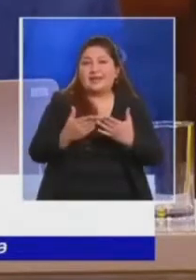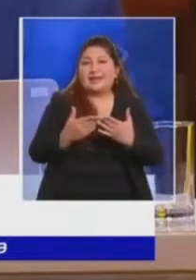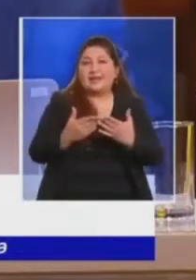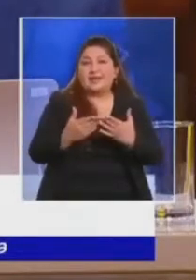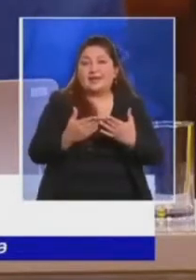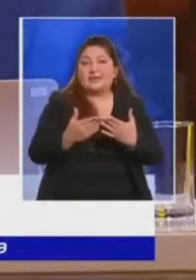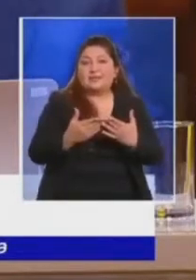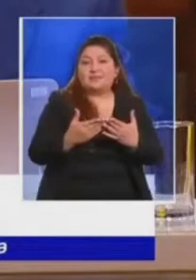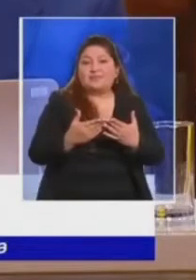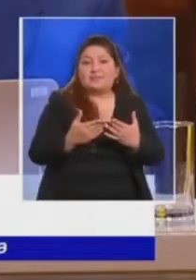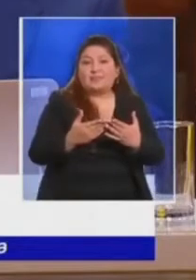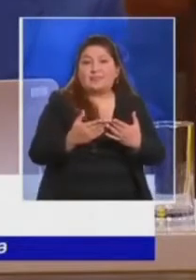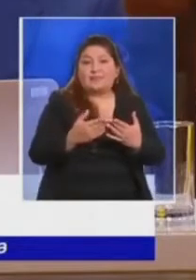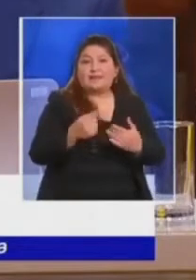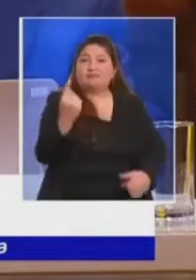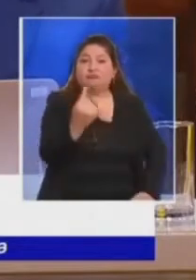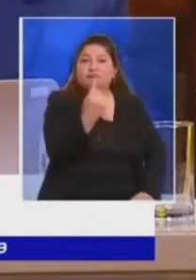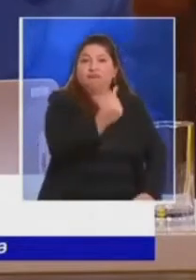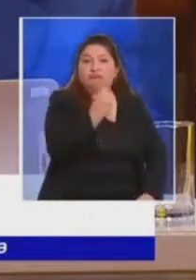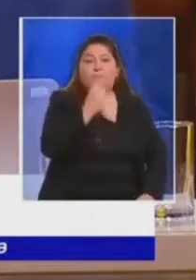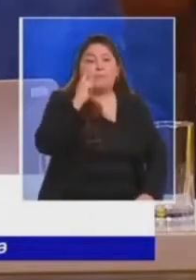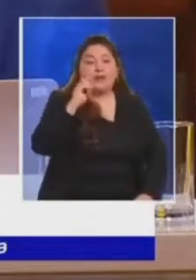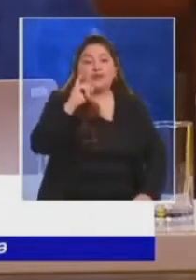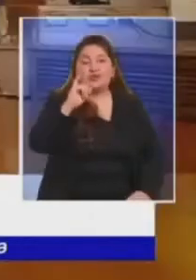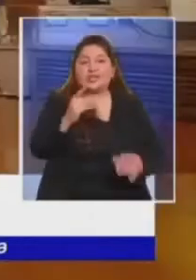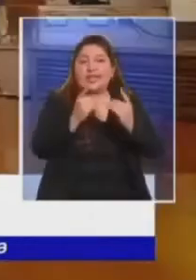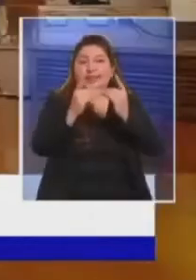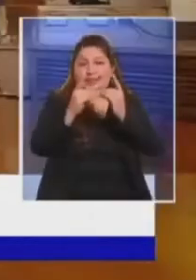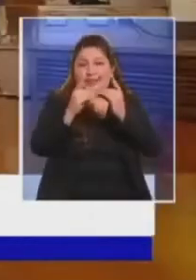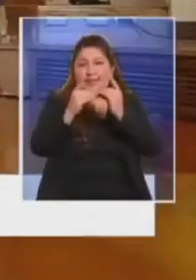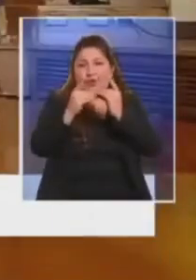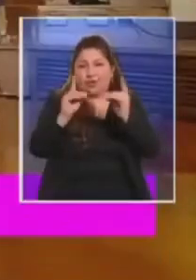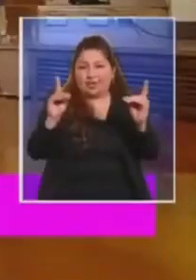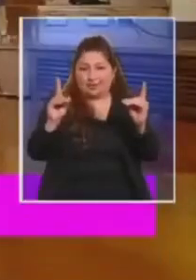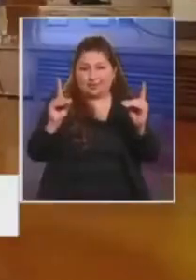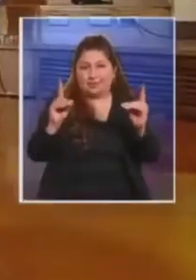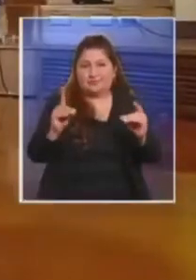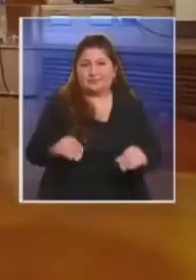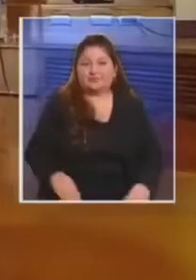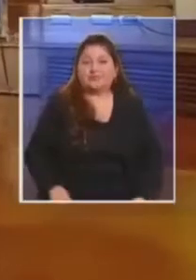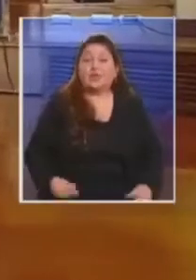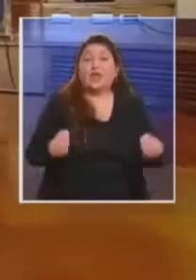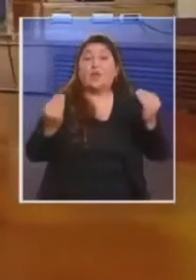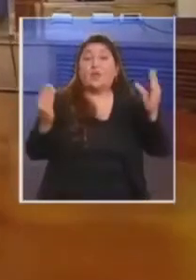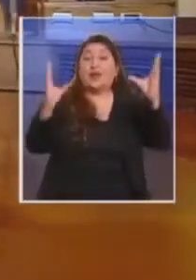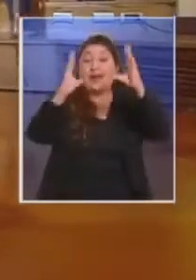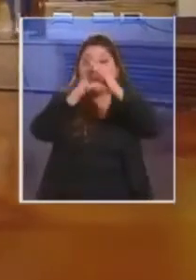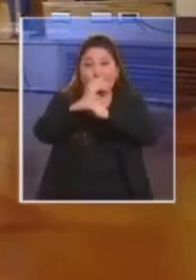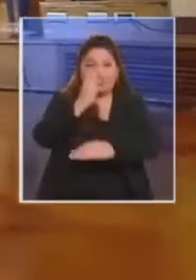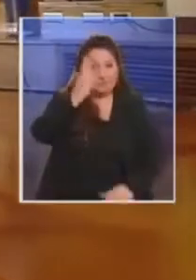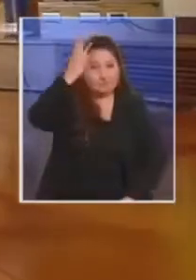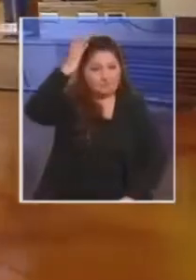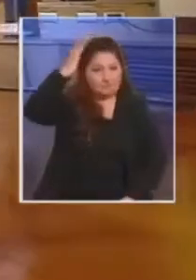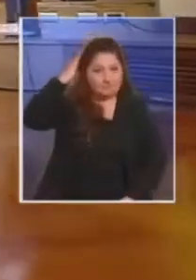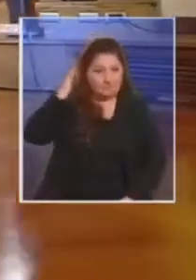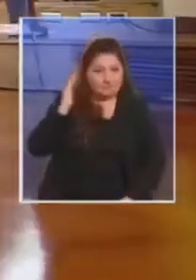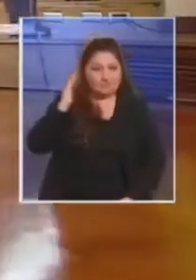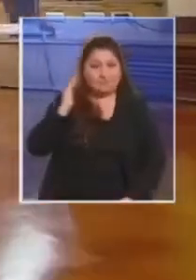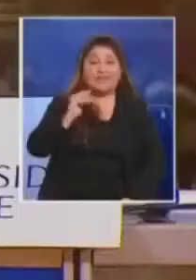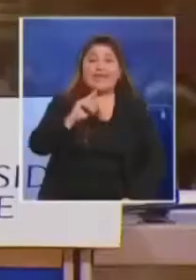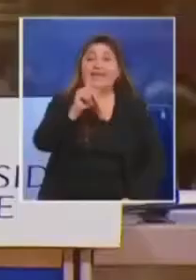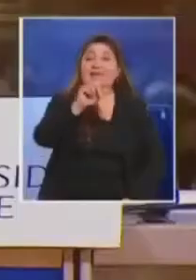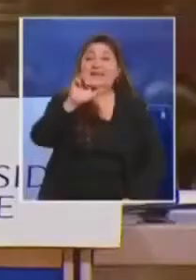forma, como se llama, democrática. Pasó su tiempo ya. Candidato Marco Enrique Sominami, buenas noches. El CENAME, inefable